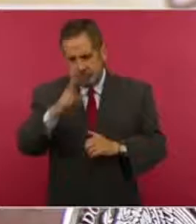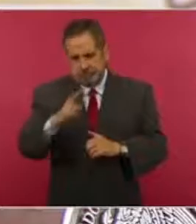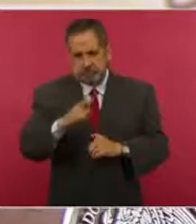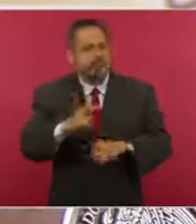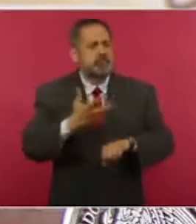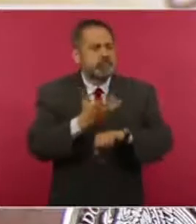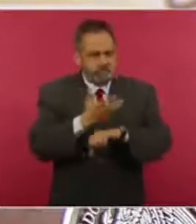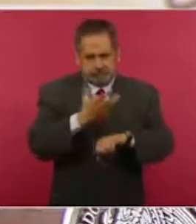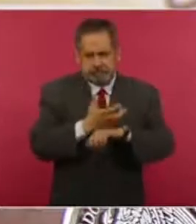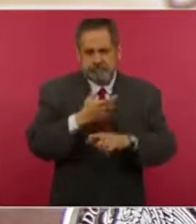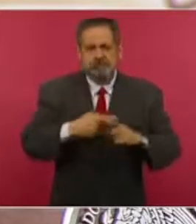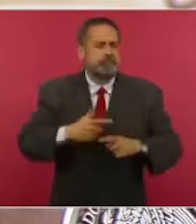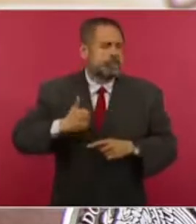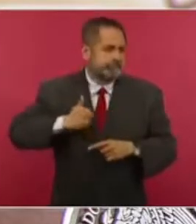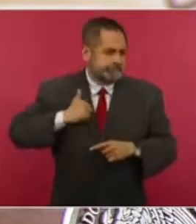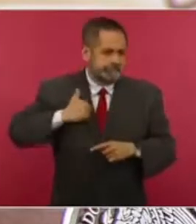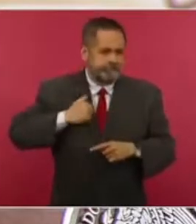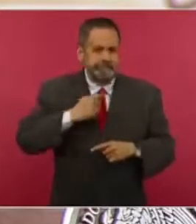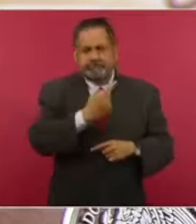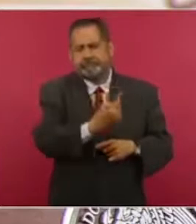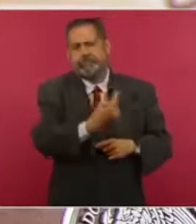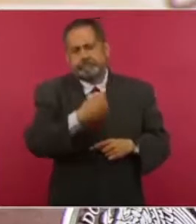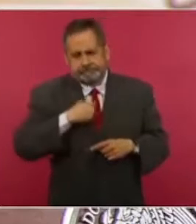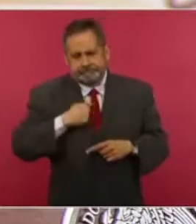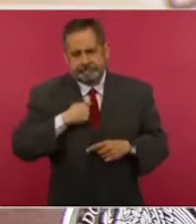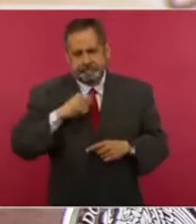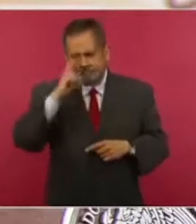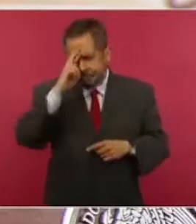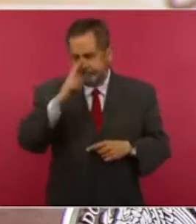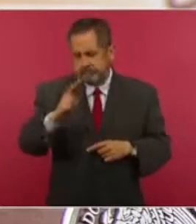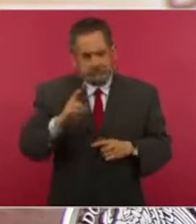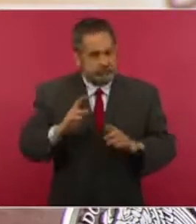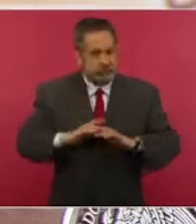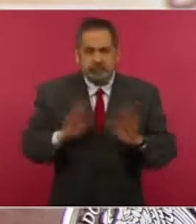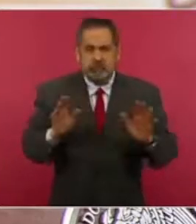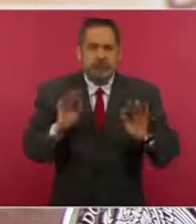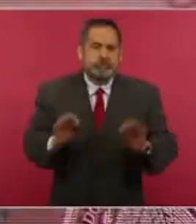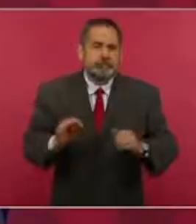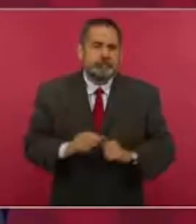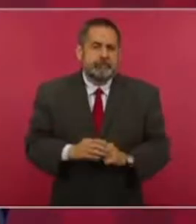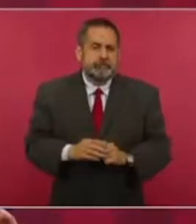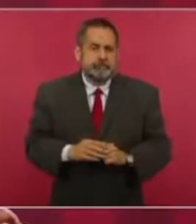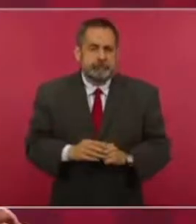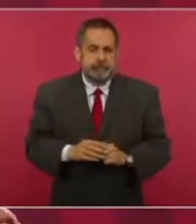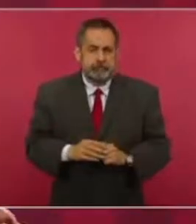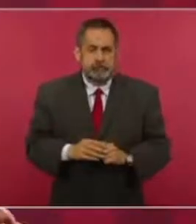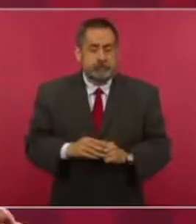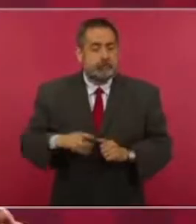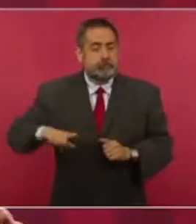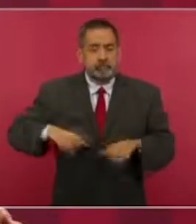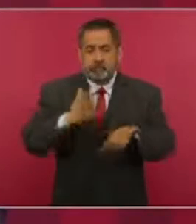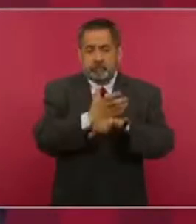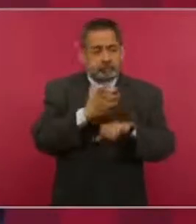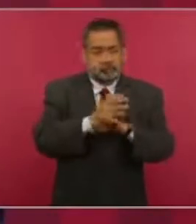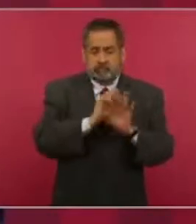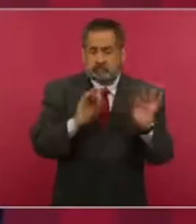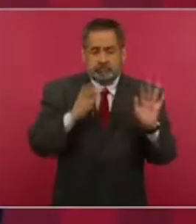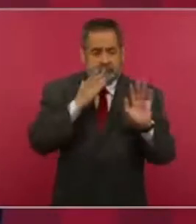tanto el gobierno de Estados Unidos como el gobierno de Canadá. El gobierno de Estados Unidos no se